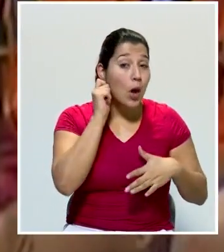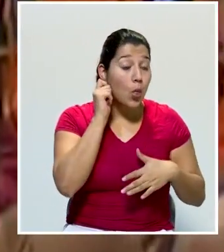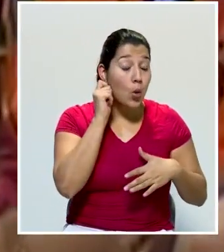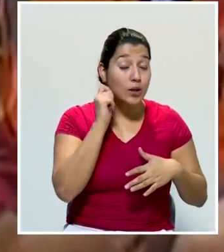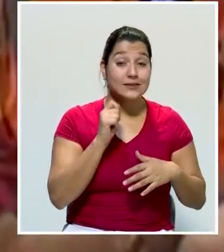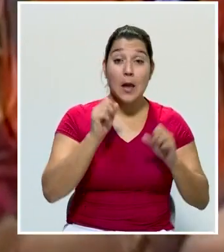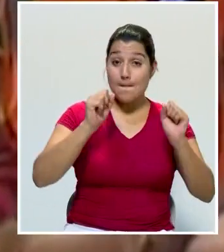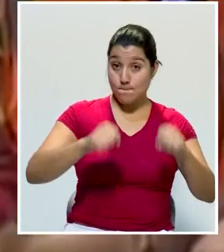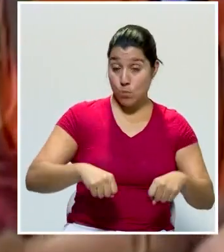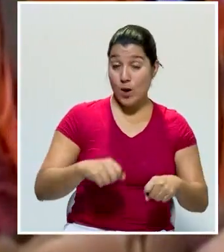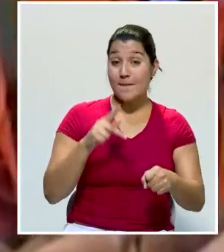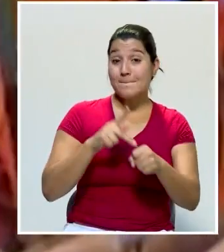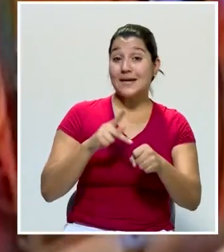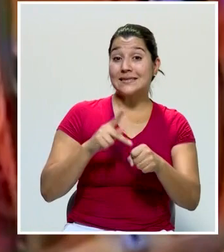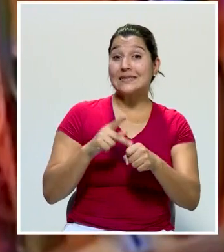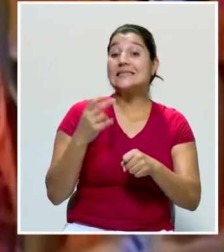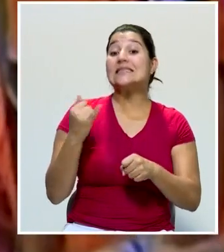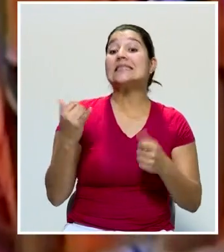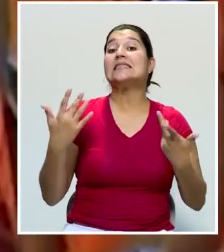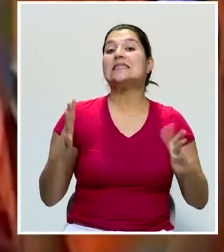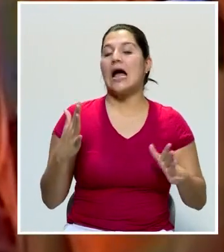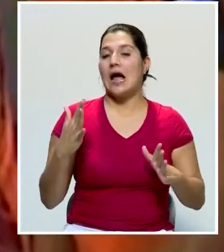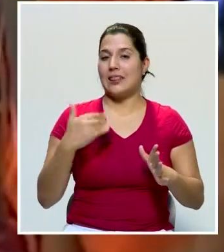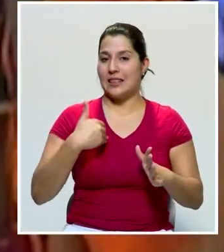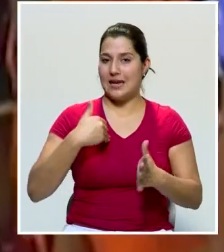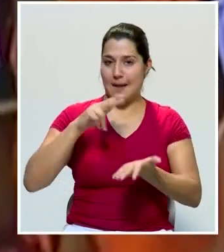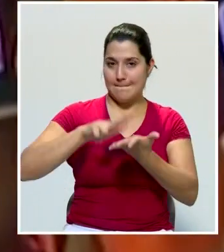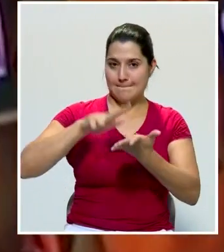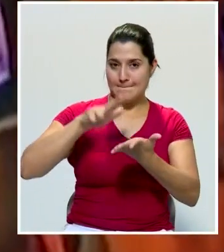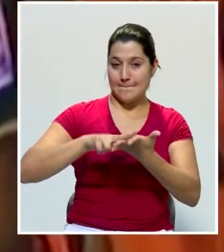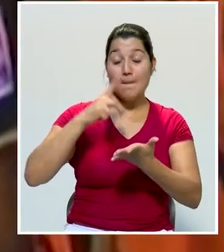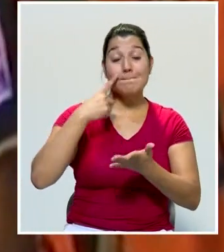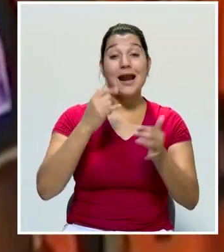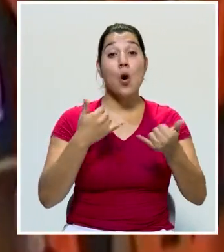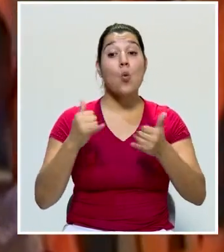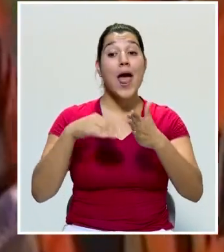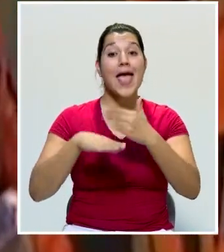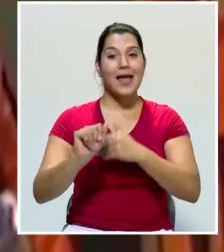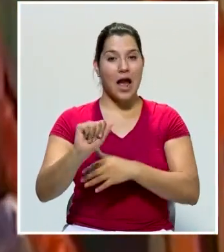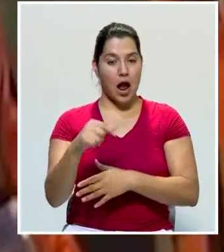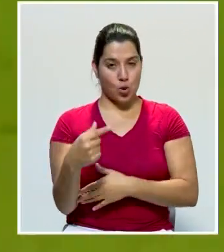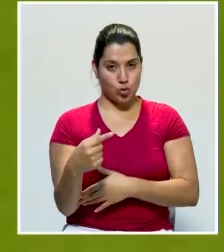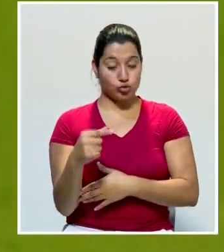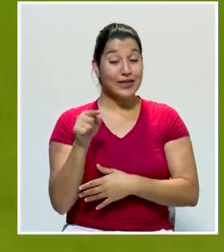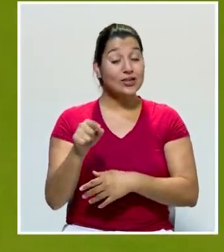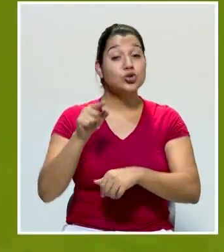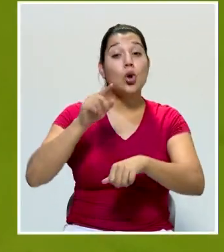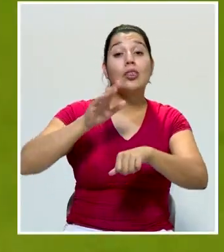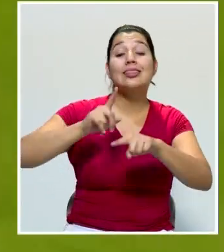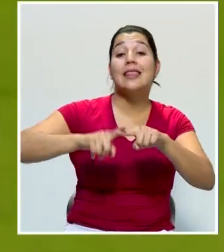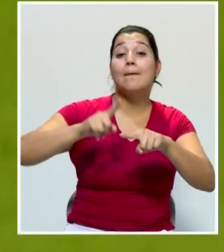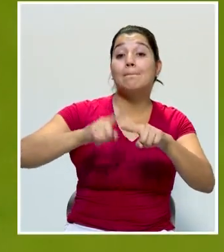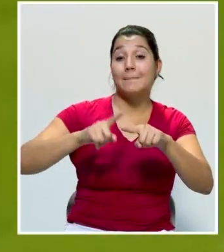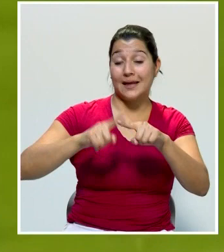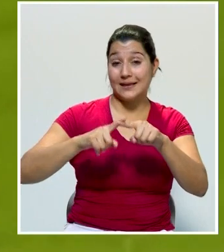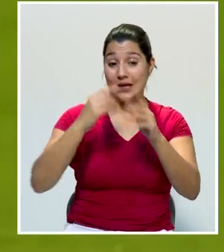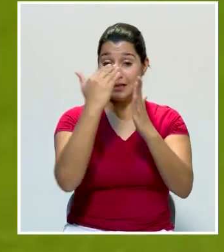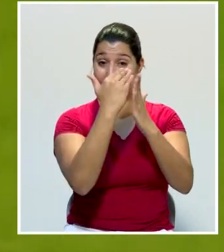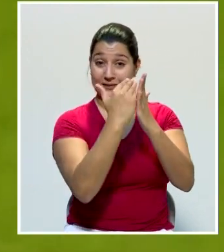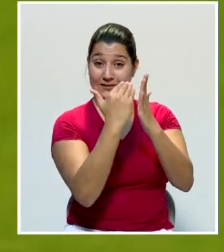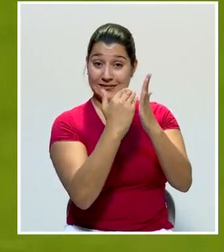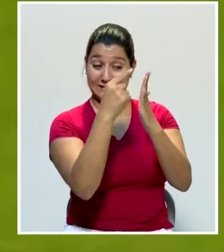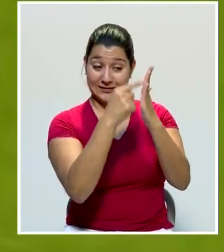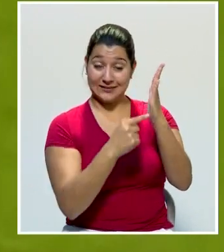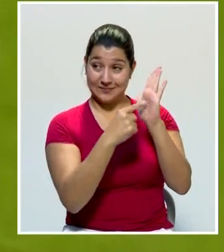nueva fecha las que ya estaban habilitadas para jugar en el mes de agosto. Esto según las listas de acuerdos del Consejo FIFA que se dieron